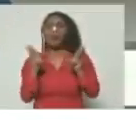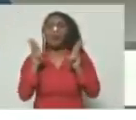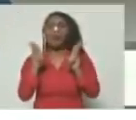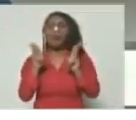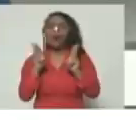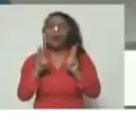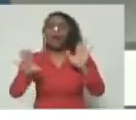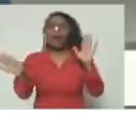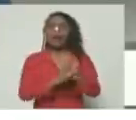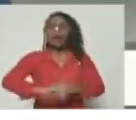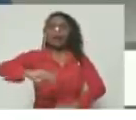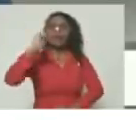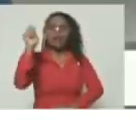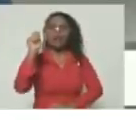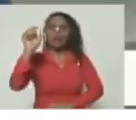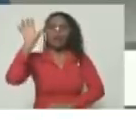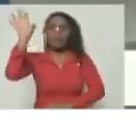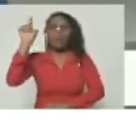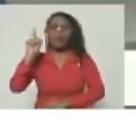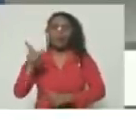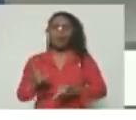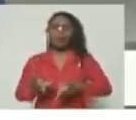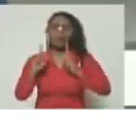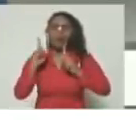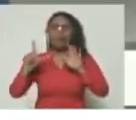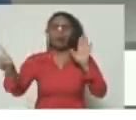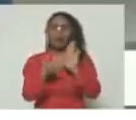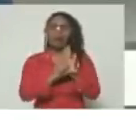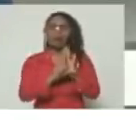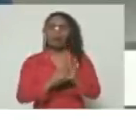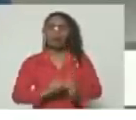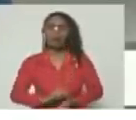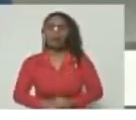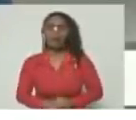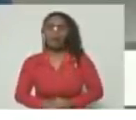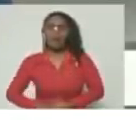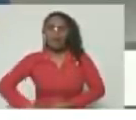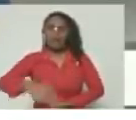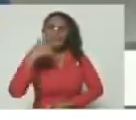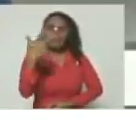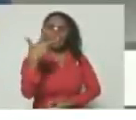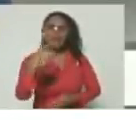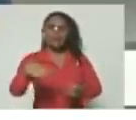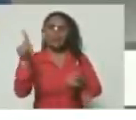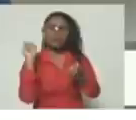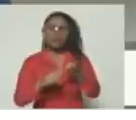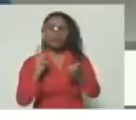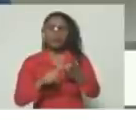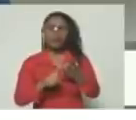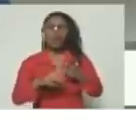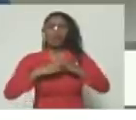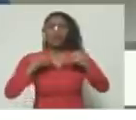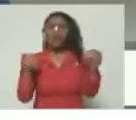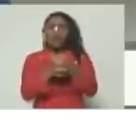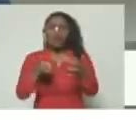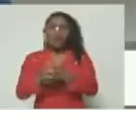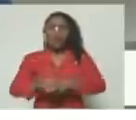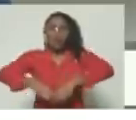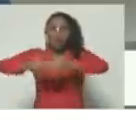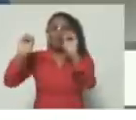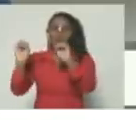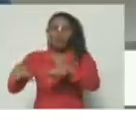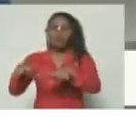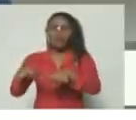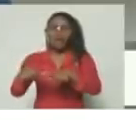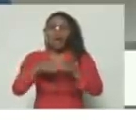la constitucionalidad del país y sus autoridades legítimas. Y tres, que todos los sectores renuncien